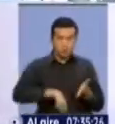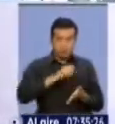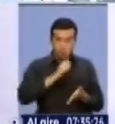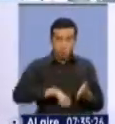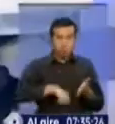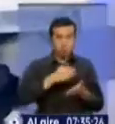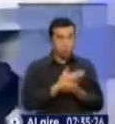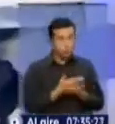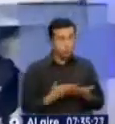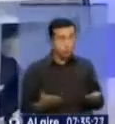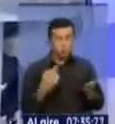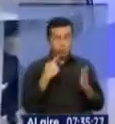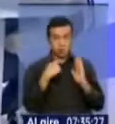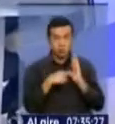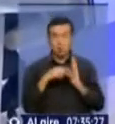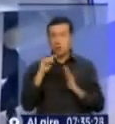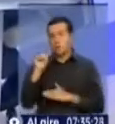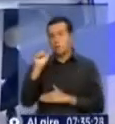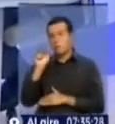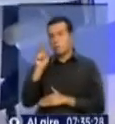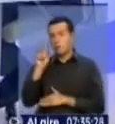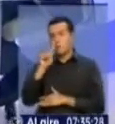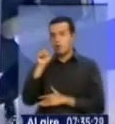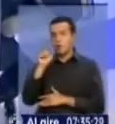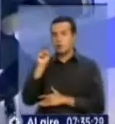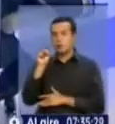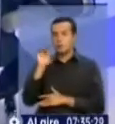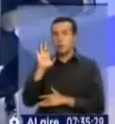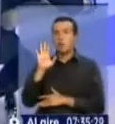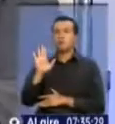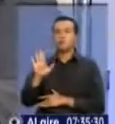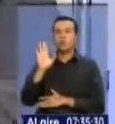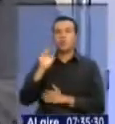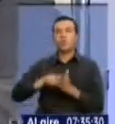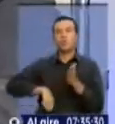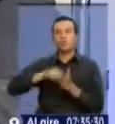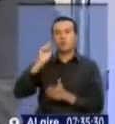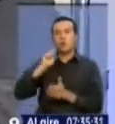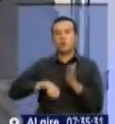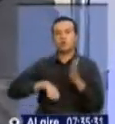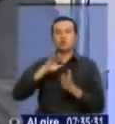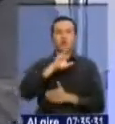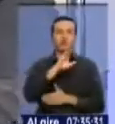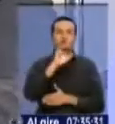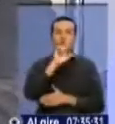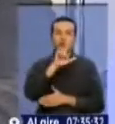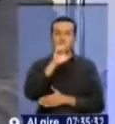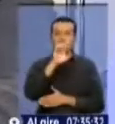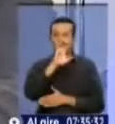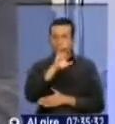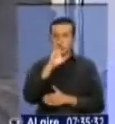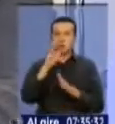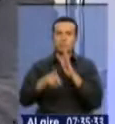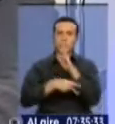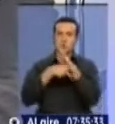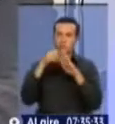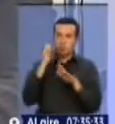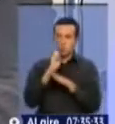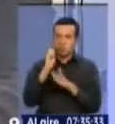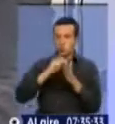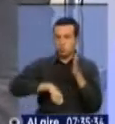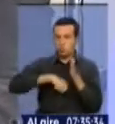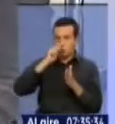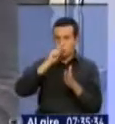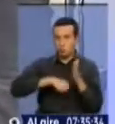haya firmado por supuesto marsans tiene el contrato firmado con celec ep con petroecuador pero